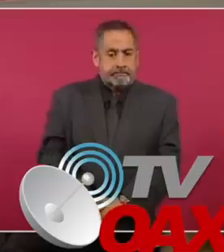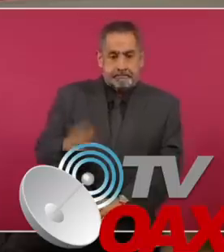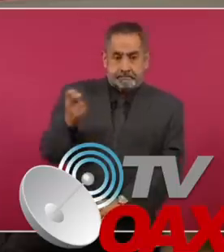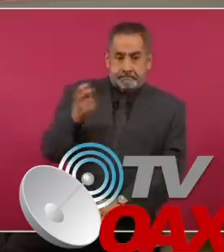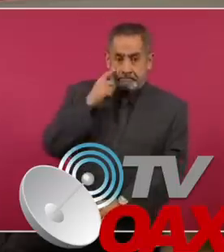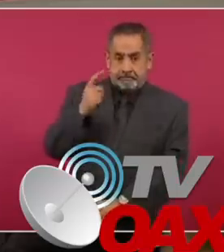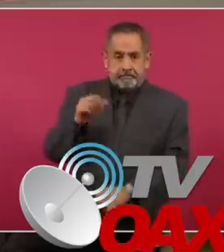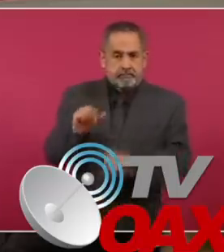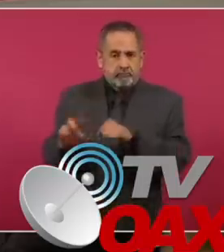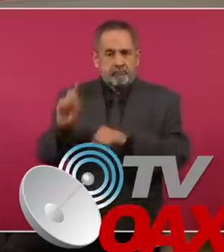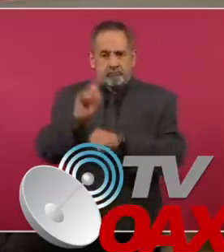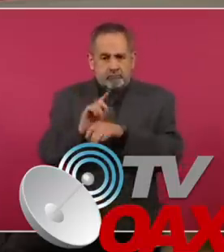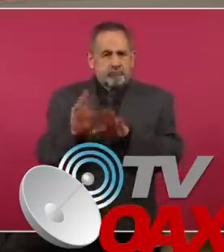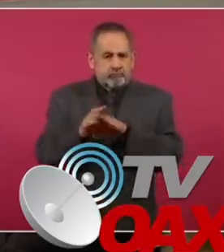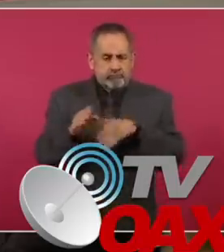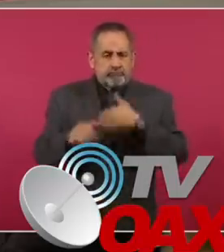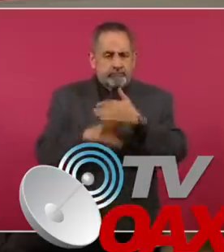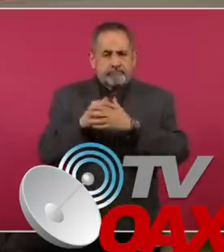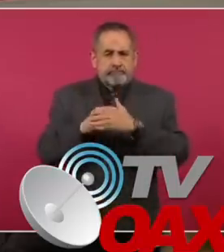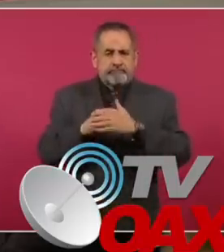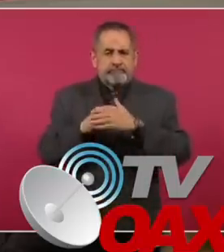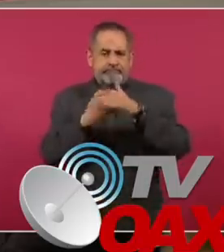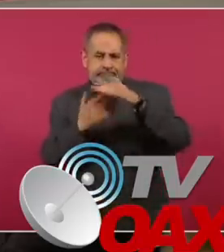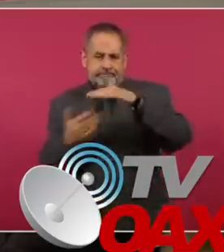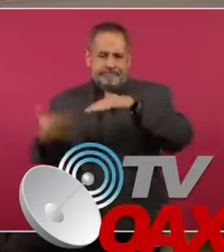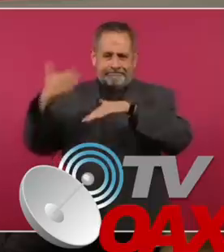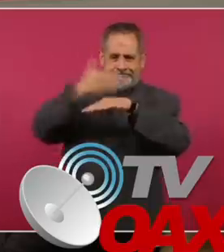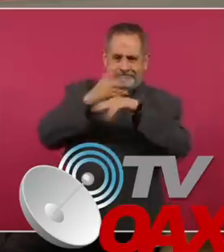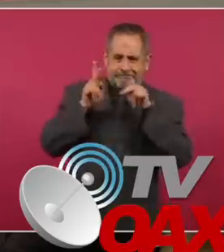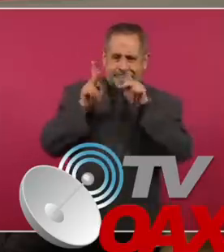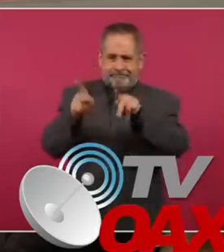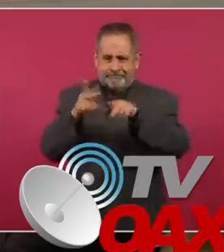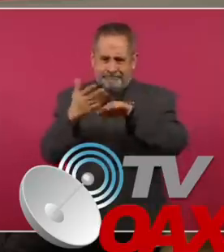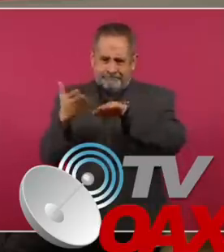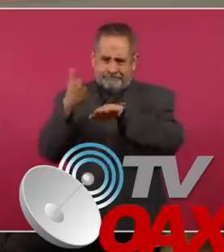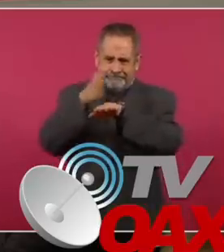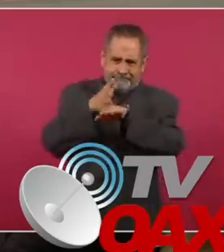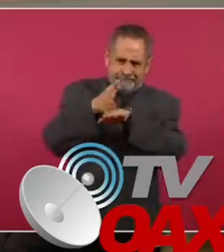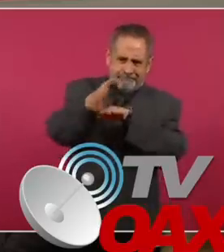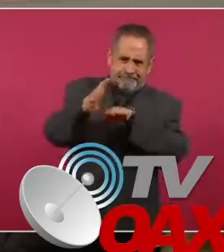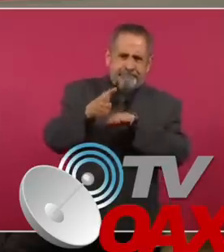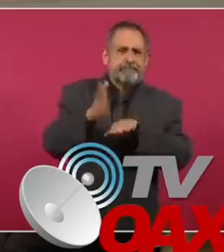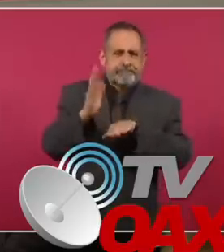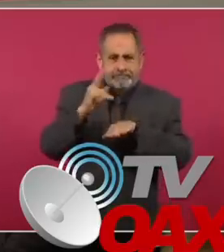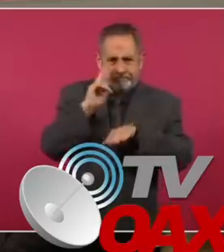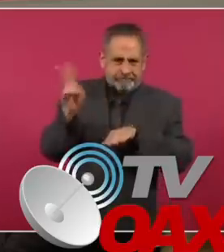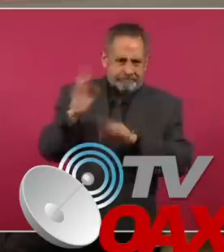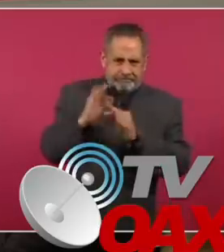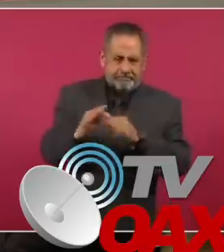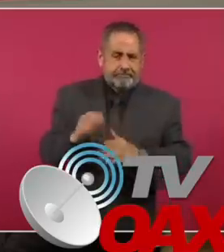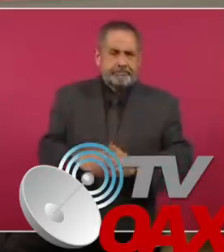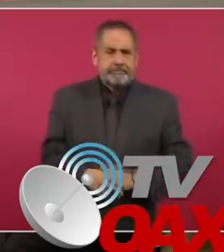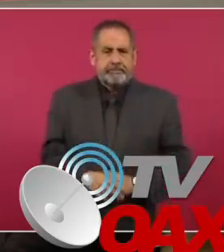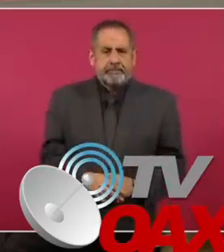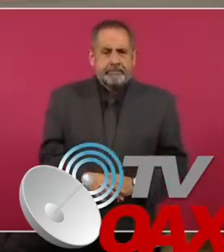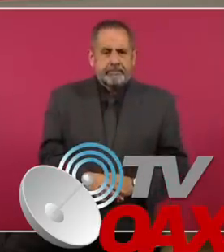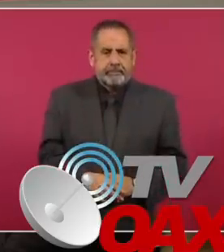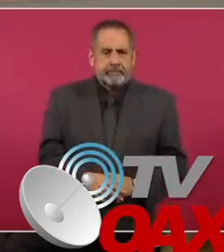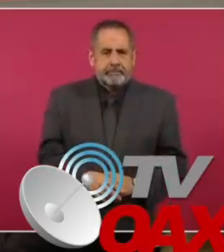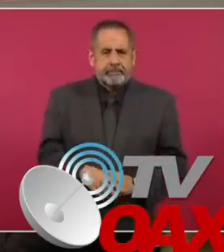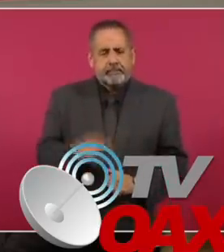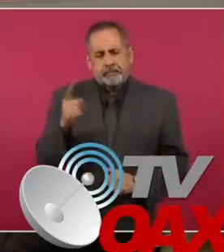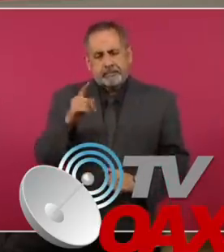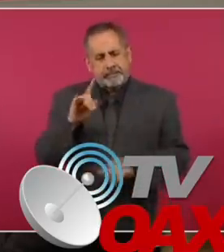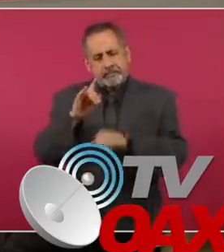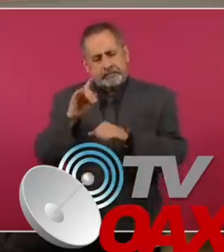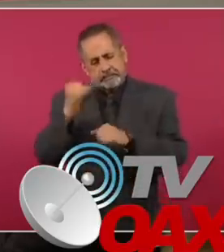Este es el día de hoy, cómo vamos con los viaductos. Aquí ya se empieza a ver el avance. La siguiente, por favor. Este es otro render de